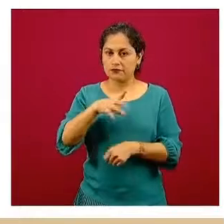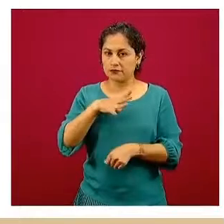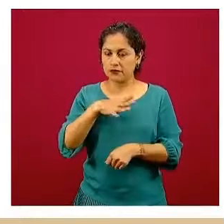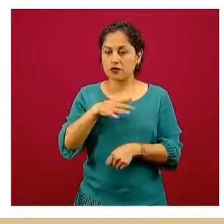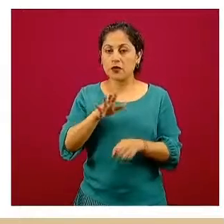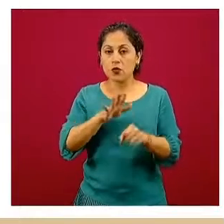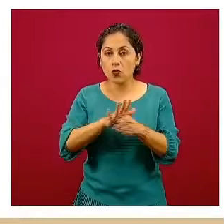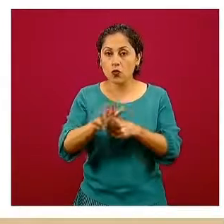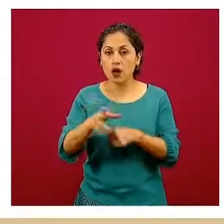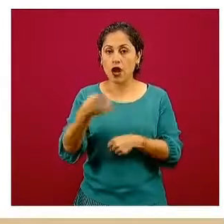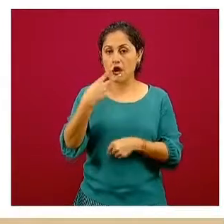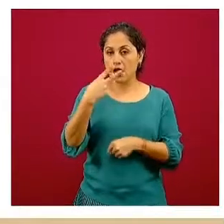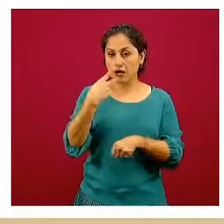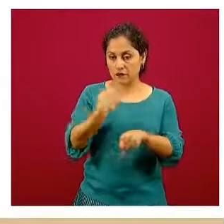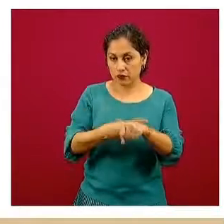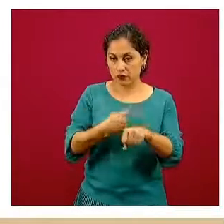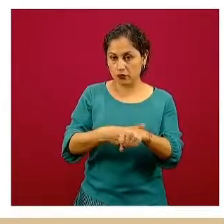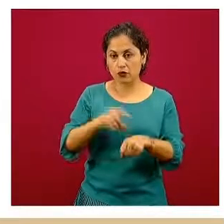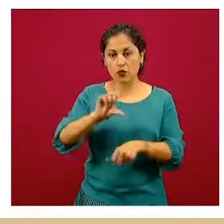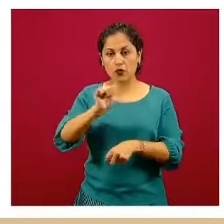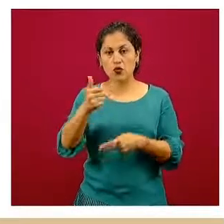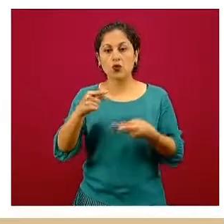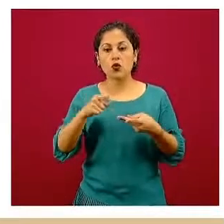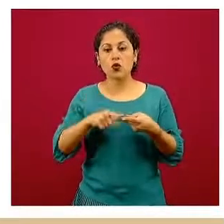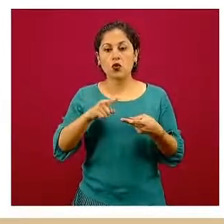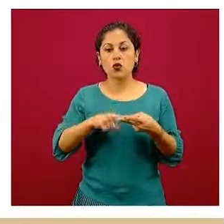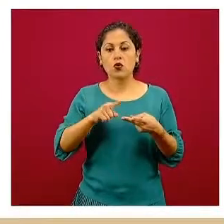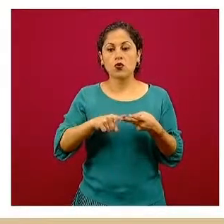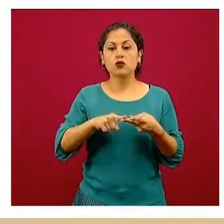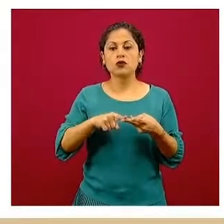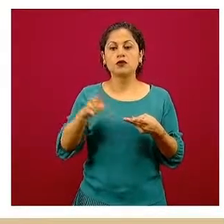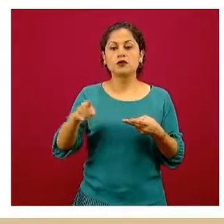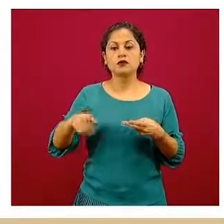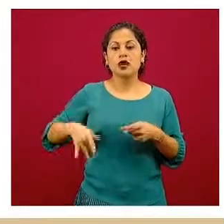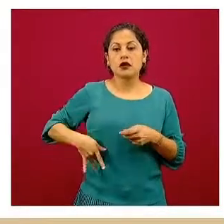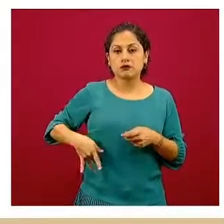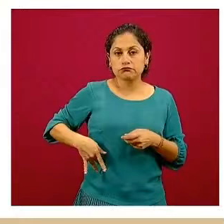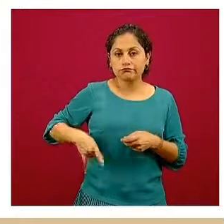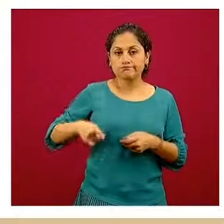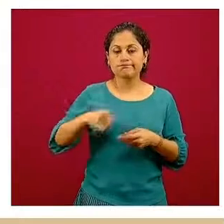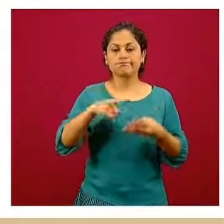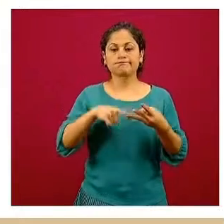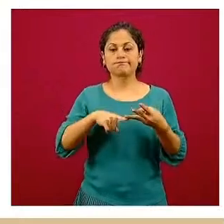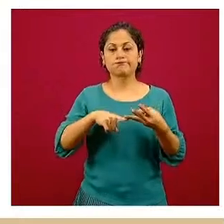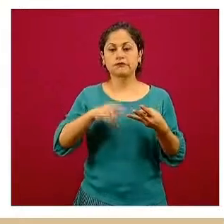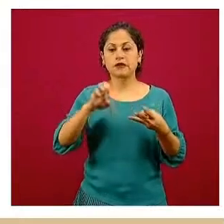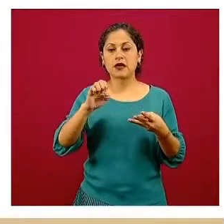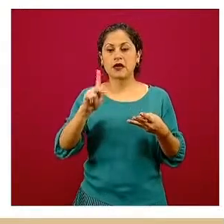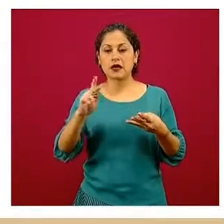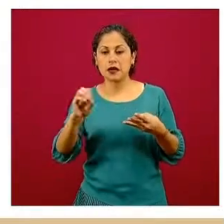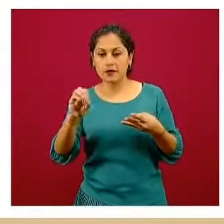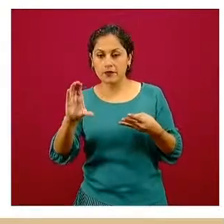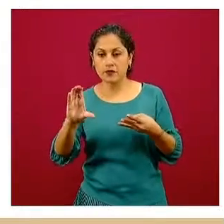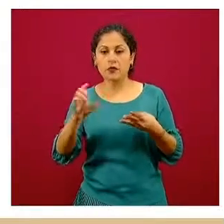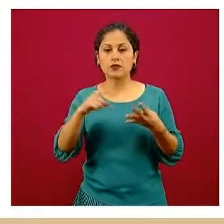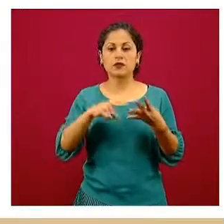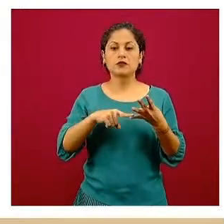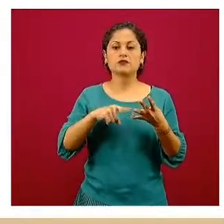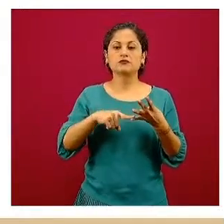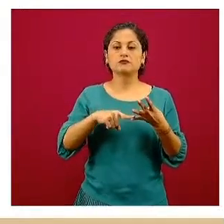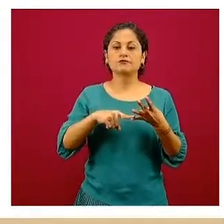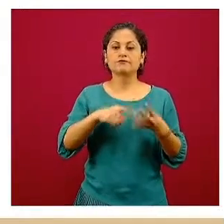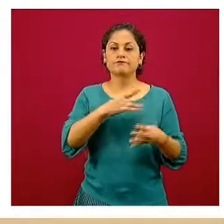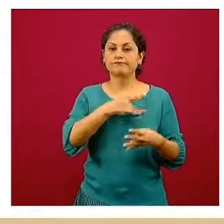el tabaquismo, otras enfermedades crónicas como la insuficiencia renal, la enfermedad pulmonar obstructiva,